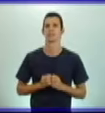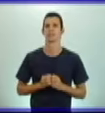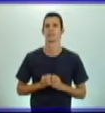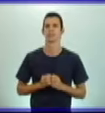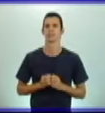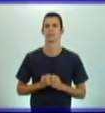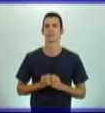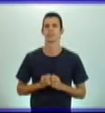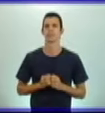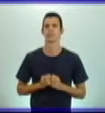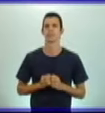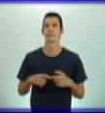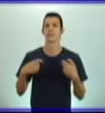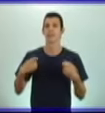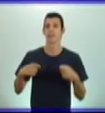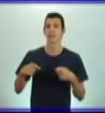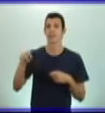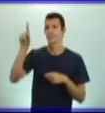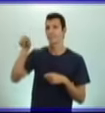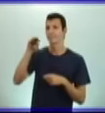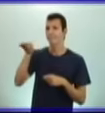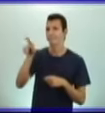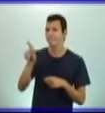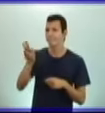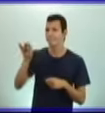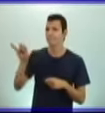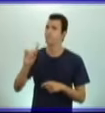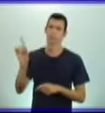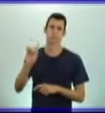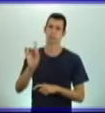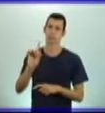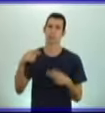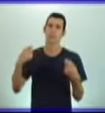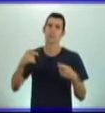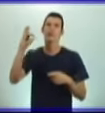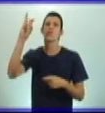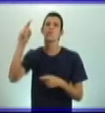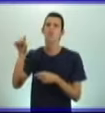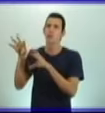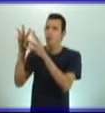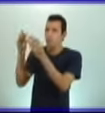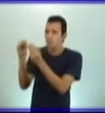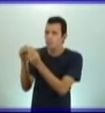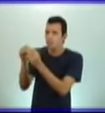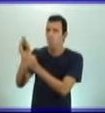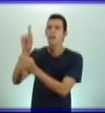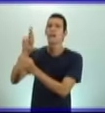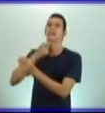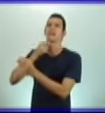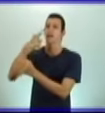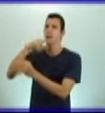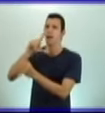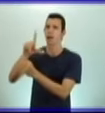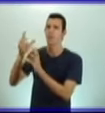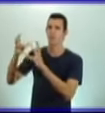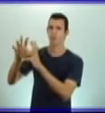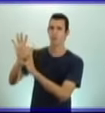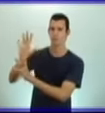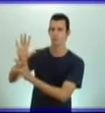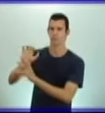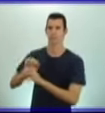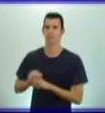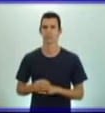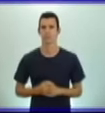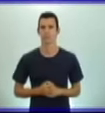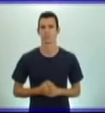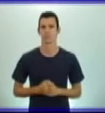menos 2, R menos 2, esa es una notación conjuntista, ¿verdad? En R. Vamos a